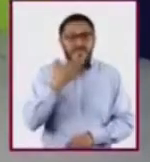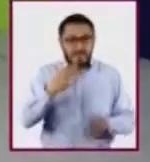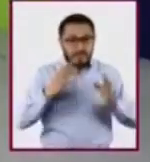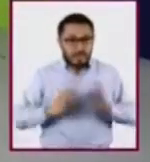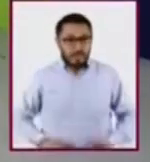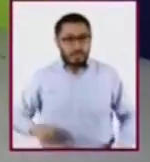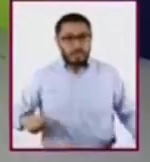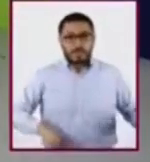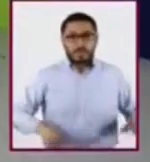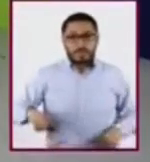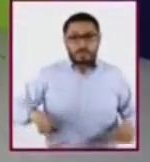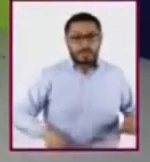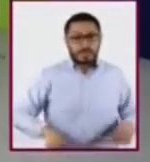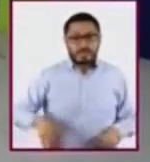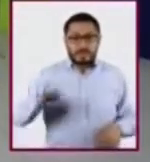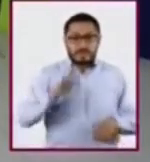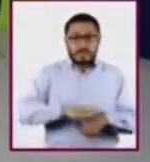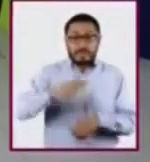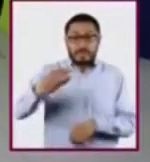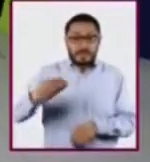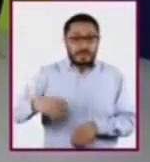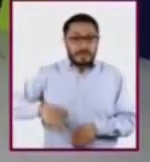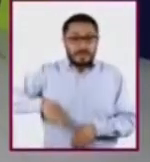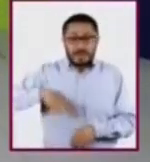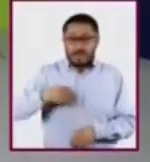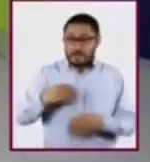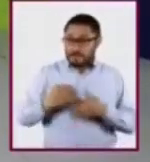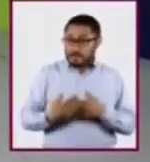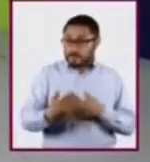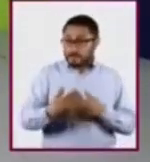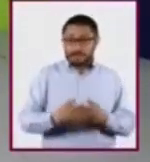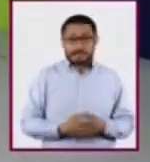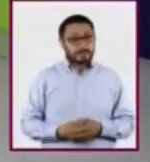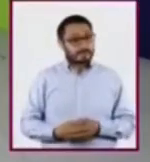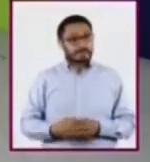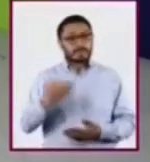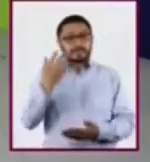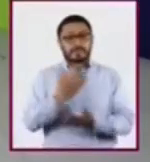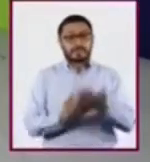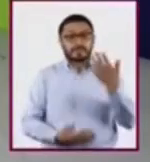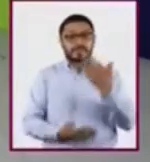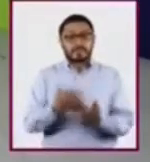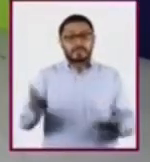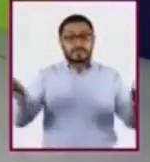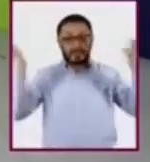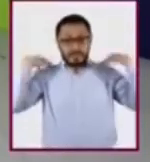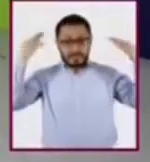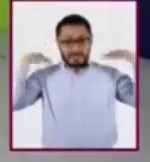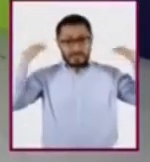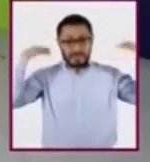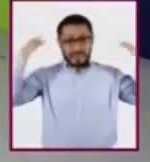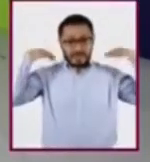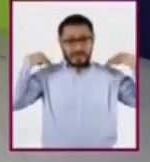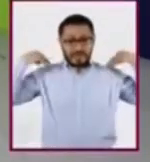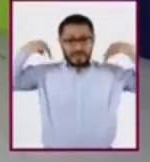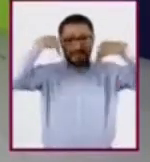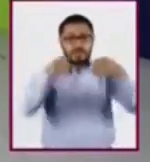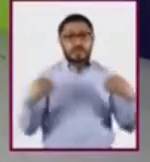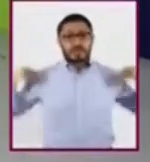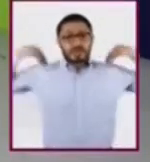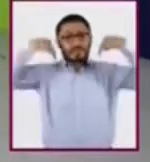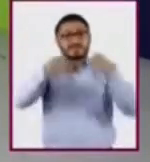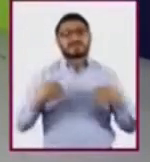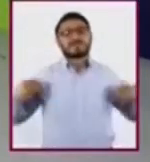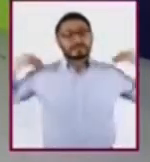la actividad de mayor esfuerzo. Muy bien, colocamos las manos ahora en los hombros, caminamos hacia adelante con círculos